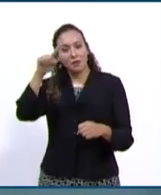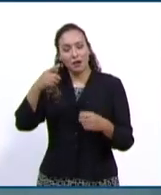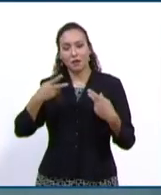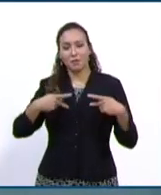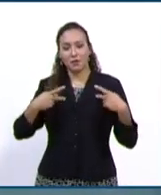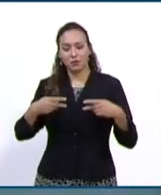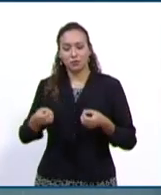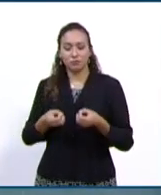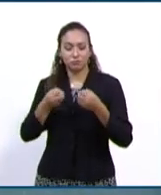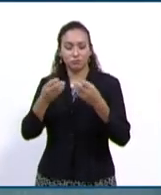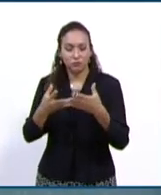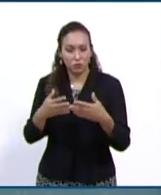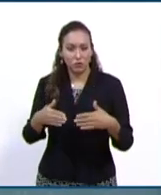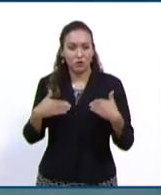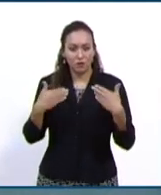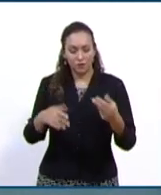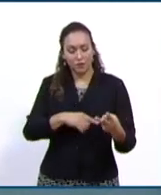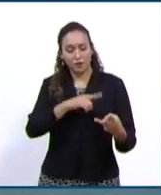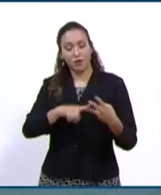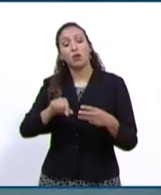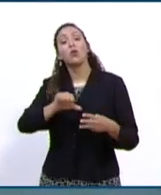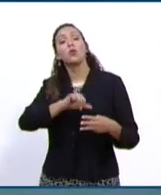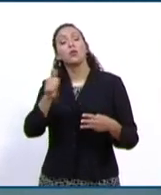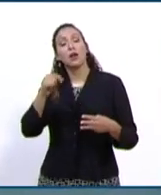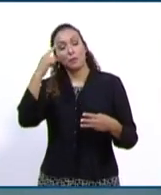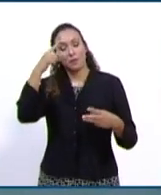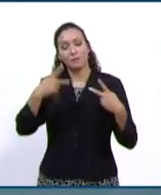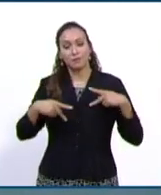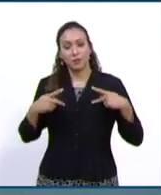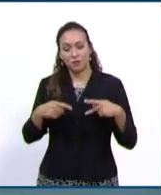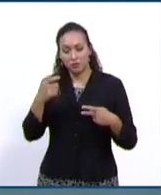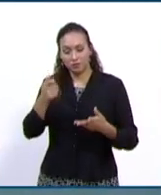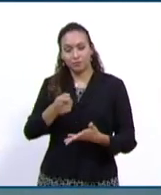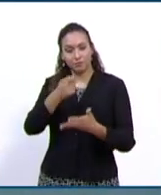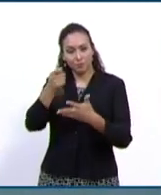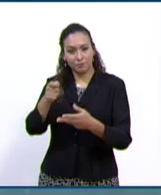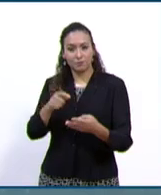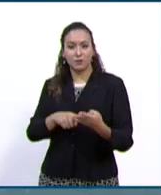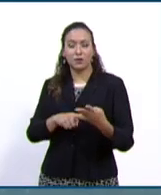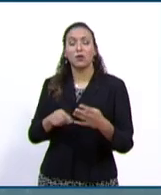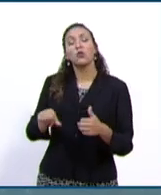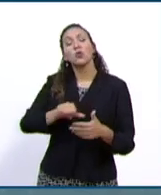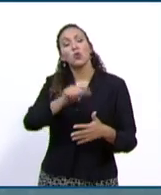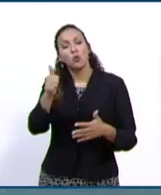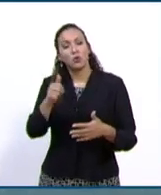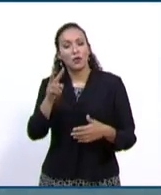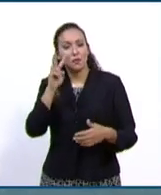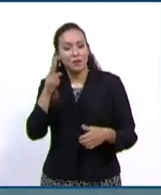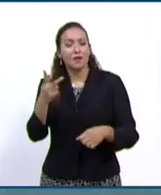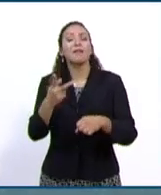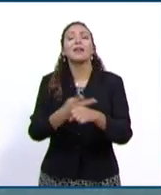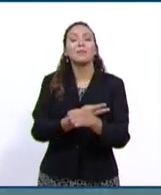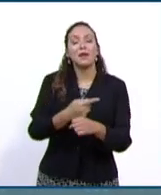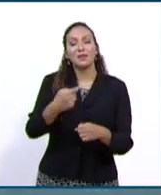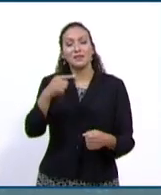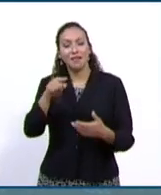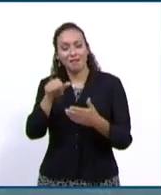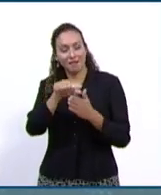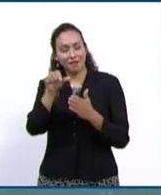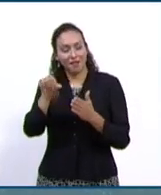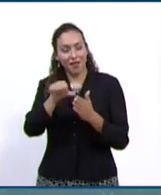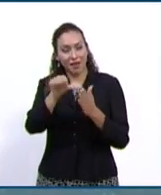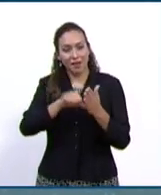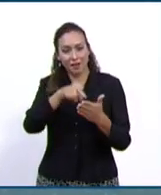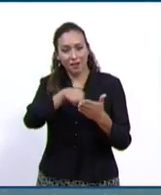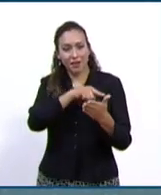personas morales, además de remuneraciones de los servidores públicos, competencia por materia, negativa ficta impugnada mediante juicio